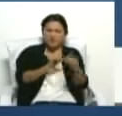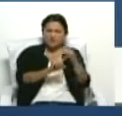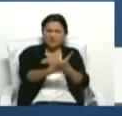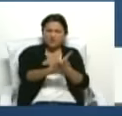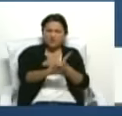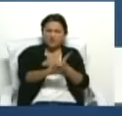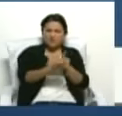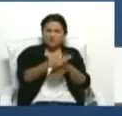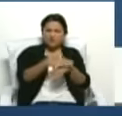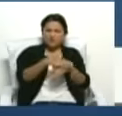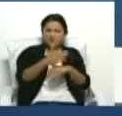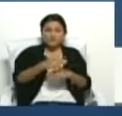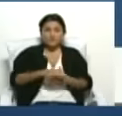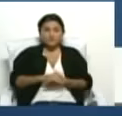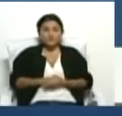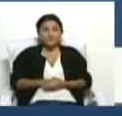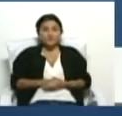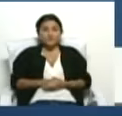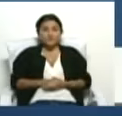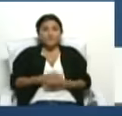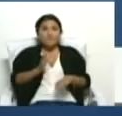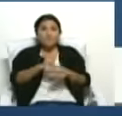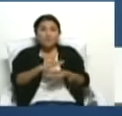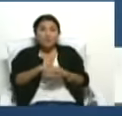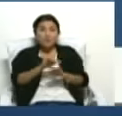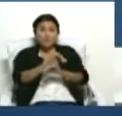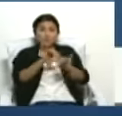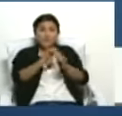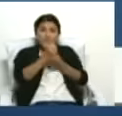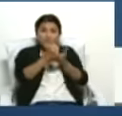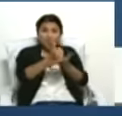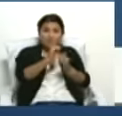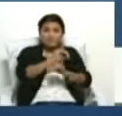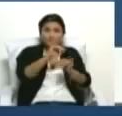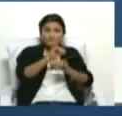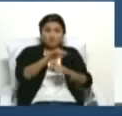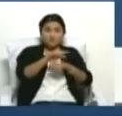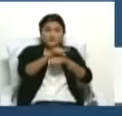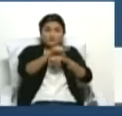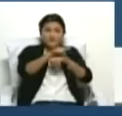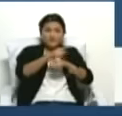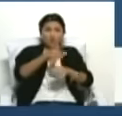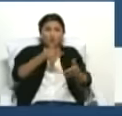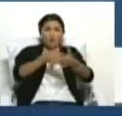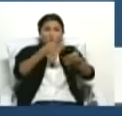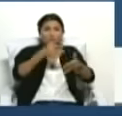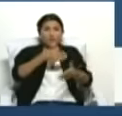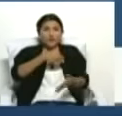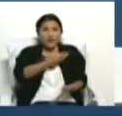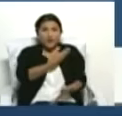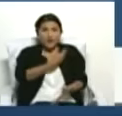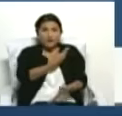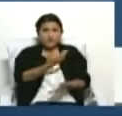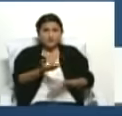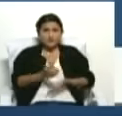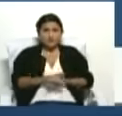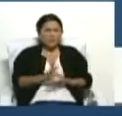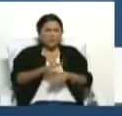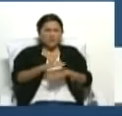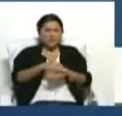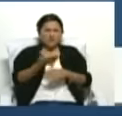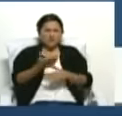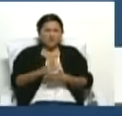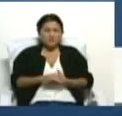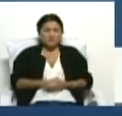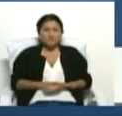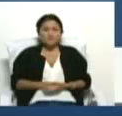¿Por qué? ¿Por qué no han detenido este genocidio que es el holocausto del siglo XXI?